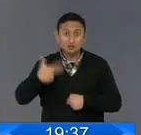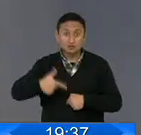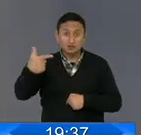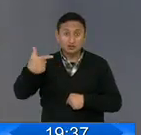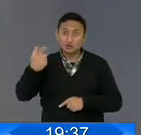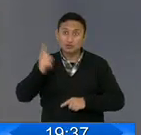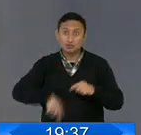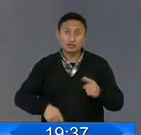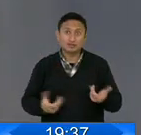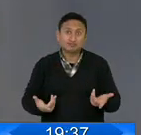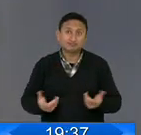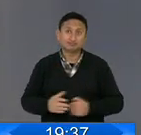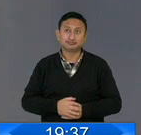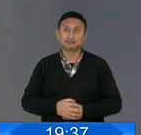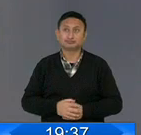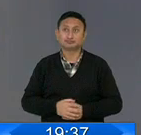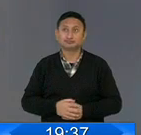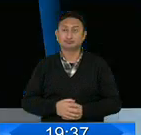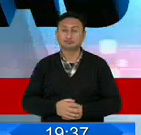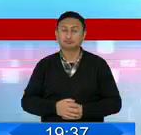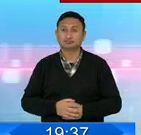Informó Jorge Salazar.